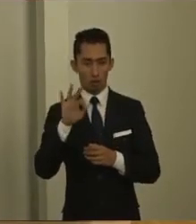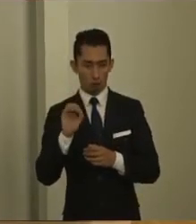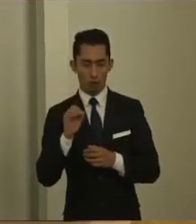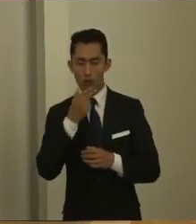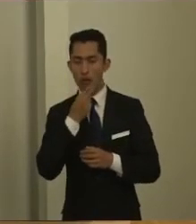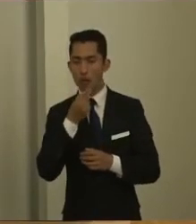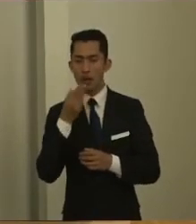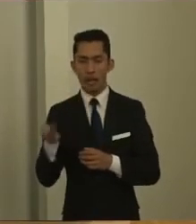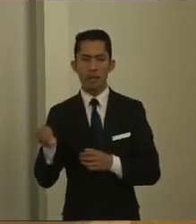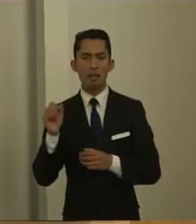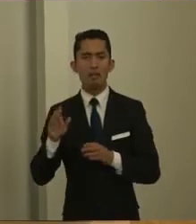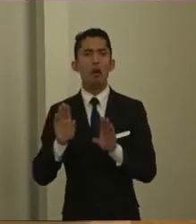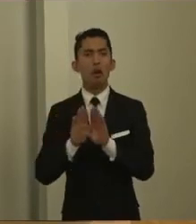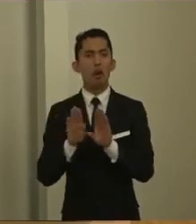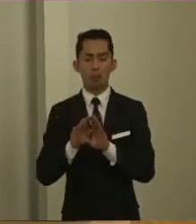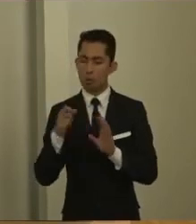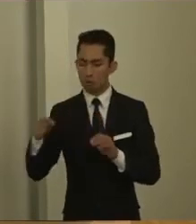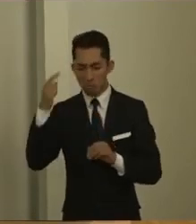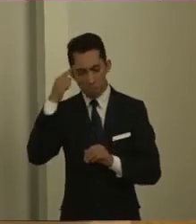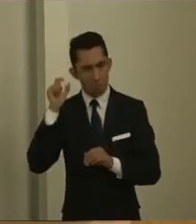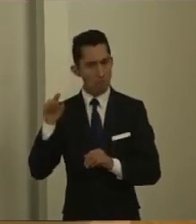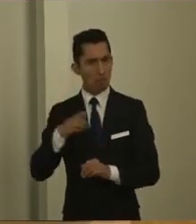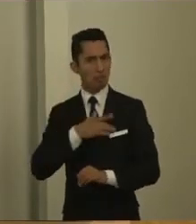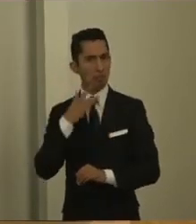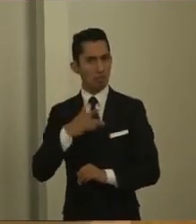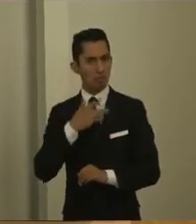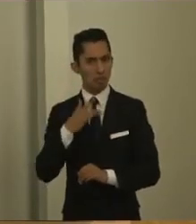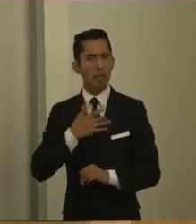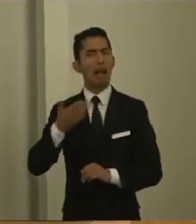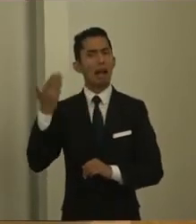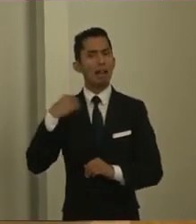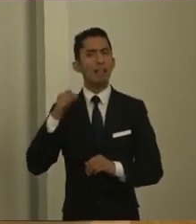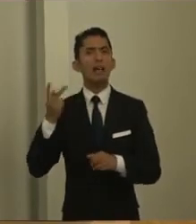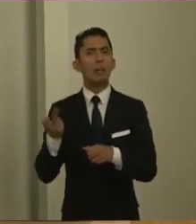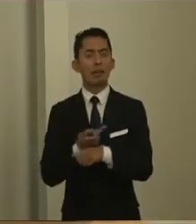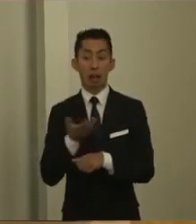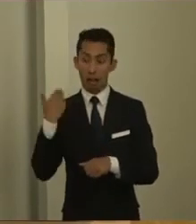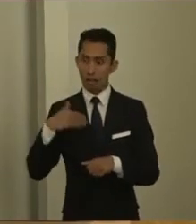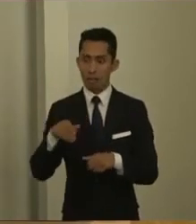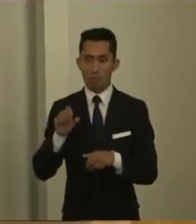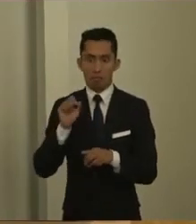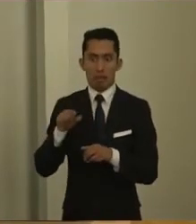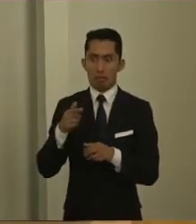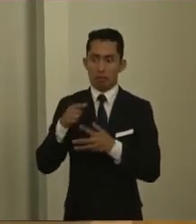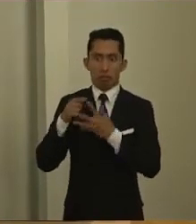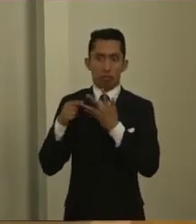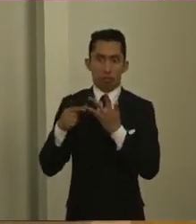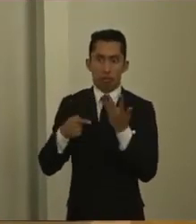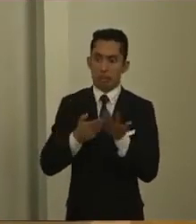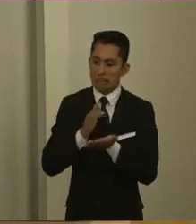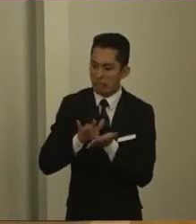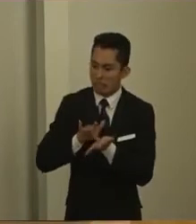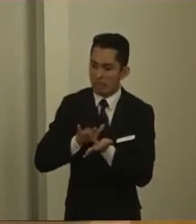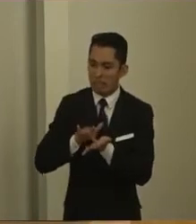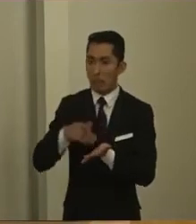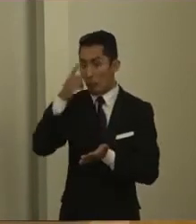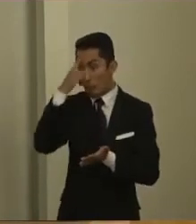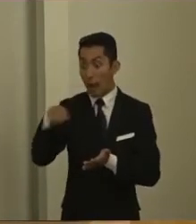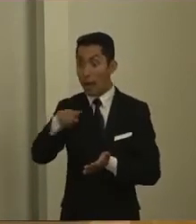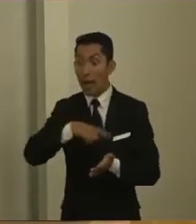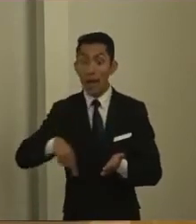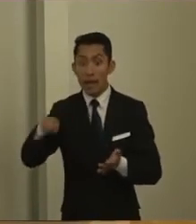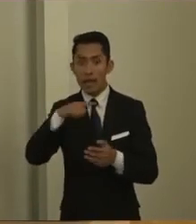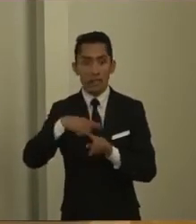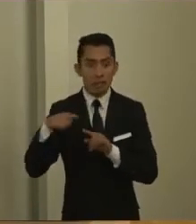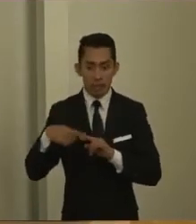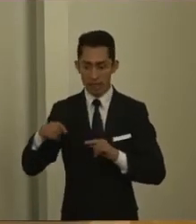citaba parte de su pensamiento quien realizó importantes aportes para poner las ciencias sociales a disposición